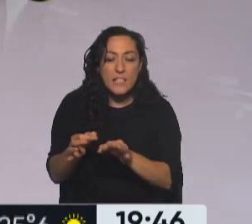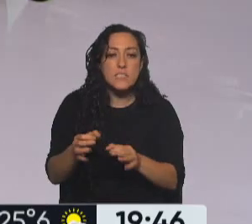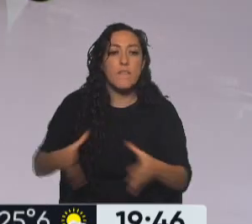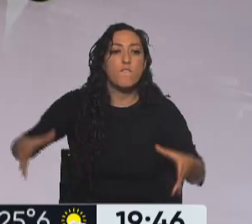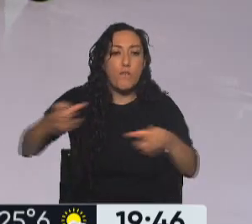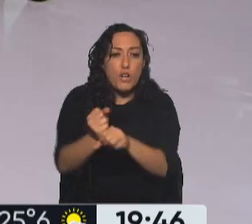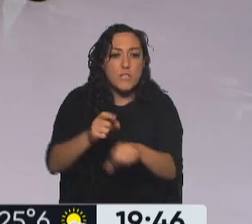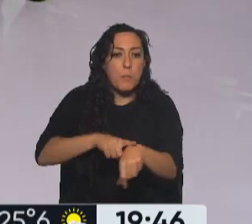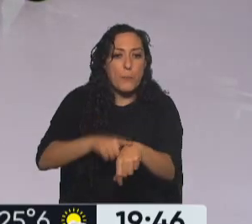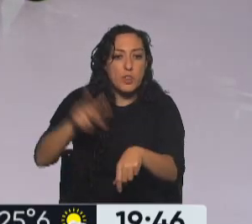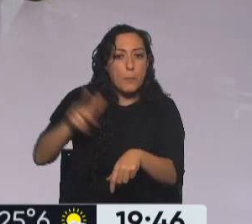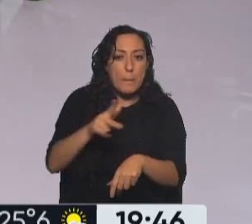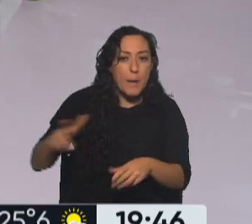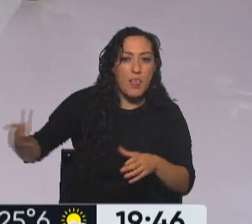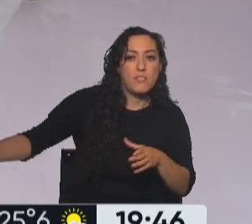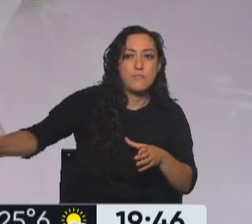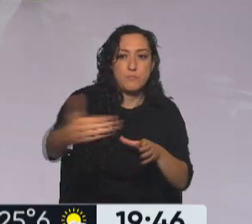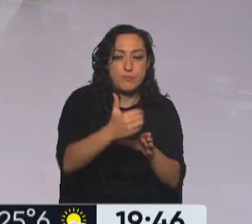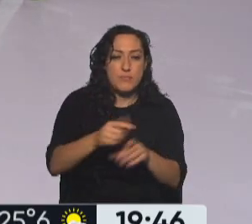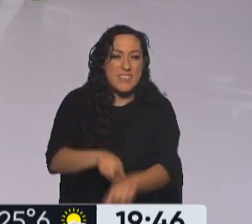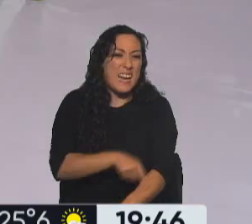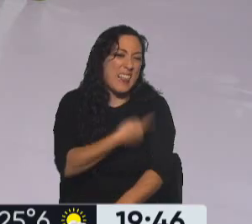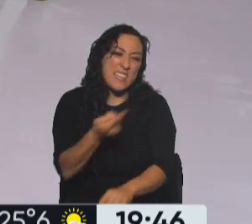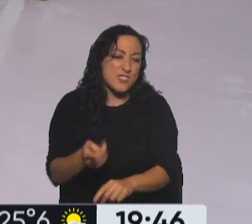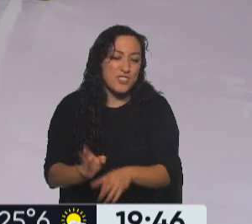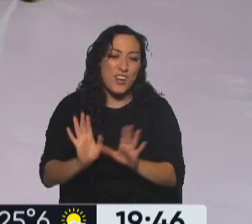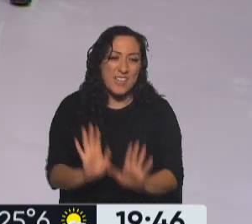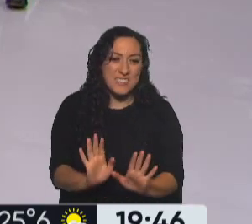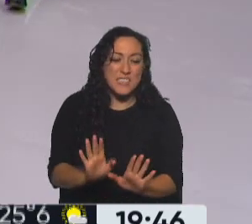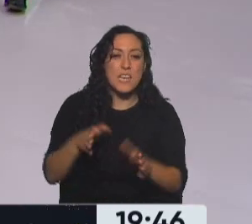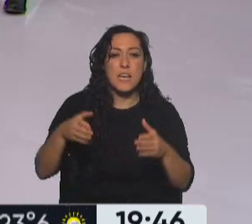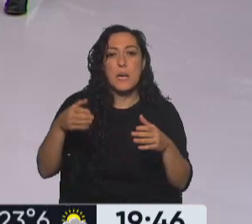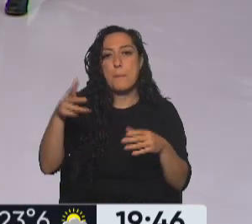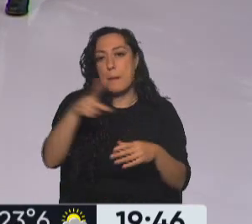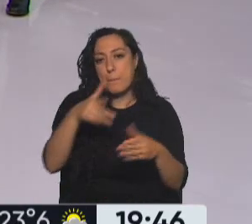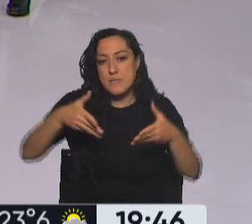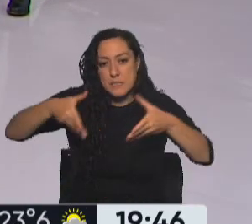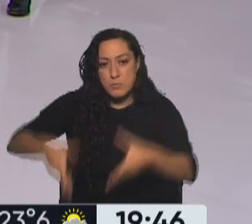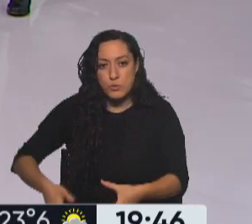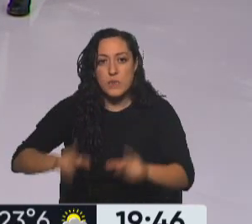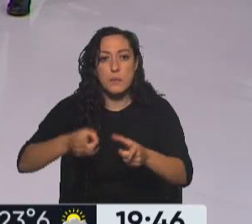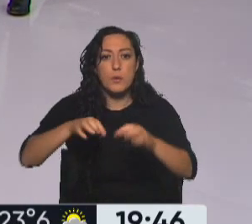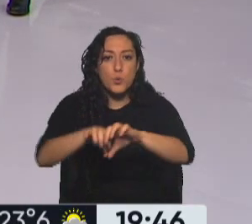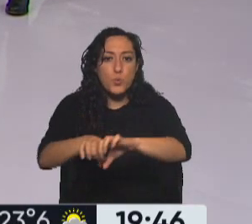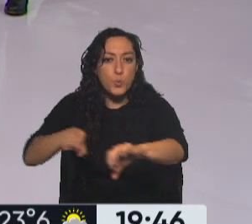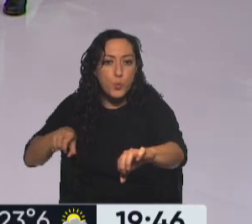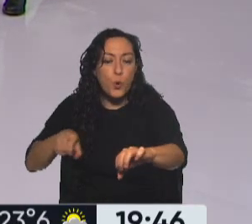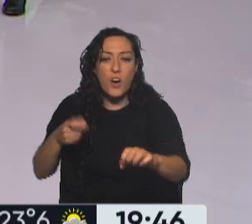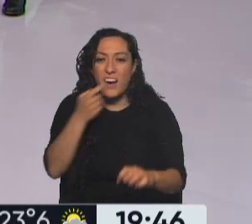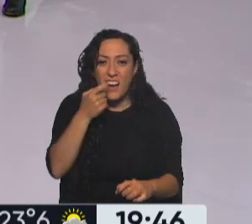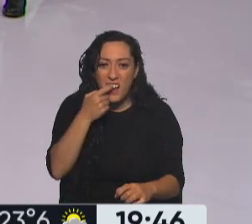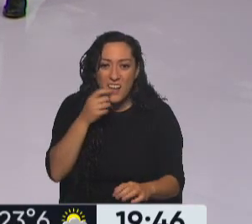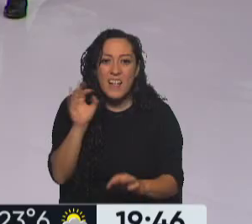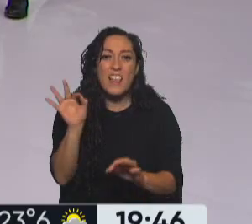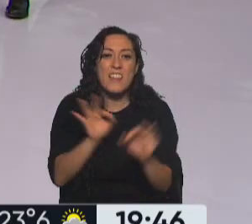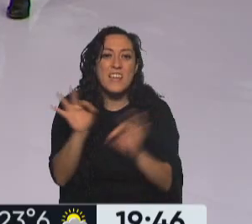durante su papado. Esto es una tradición en todas las sepulturas de papas, y un tubo metálico que contiene un detalle,